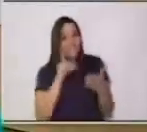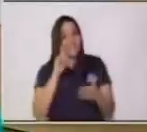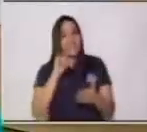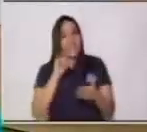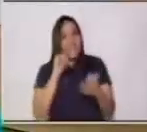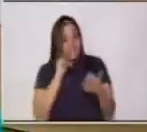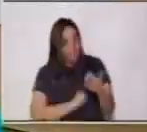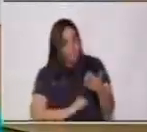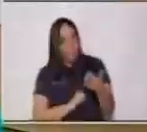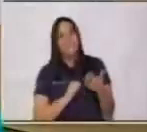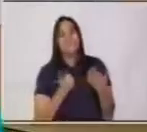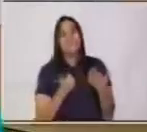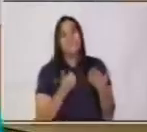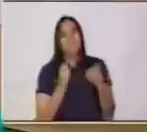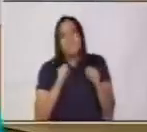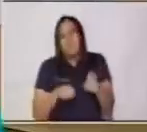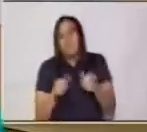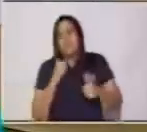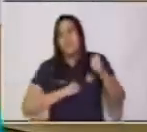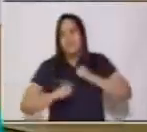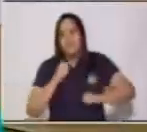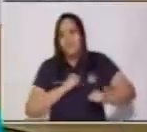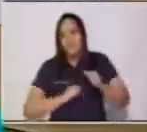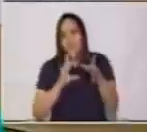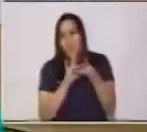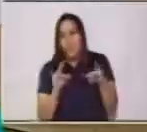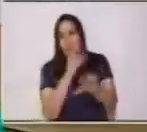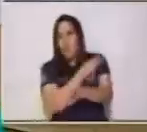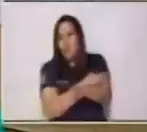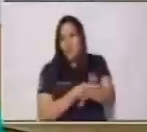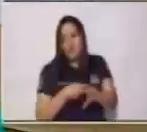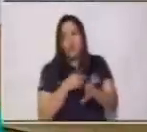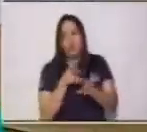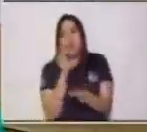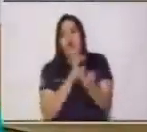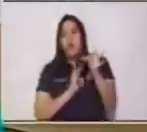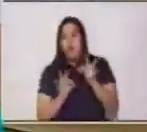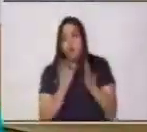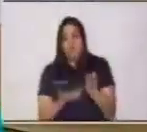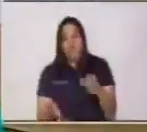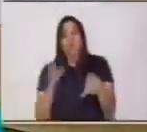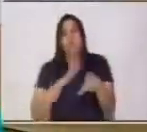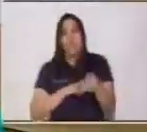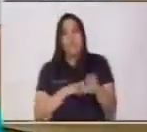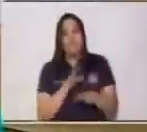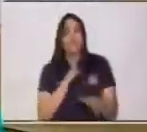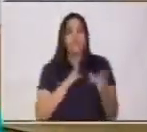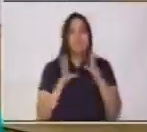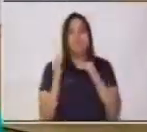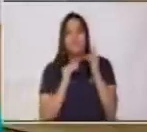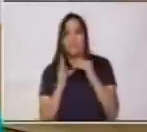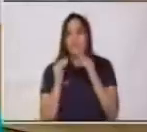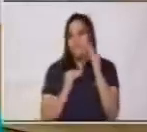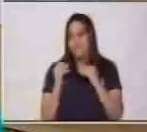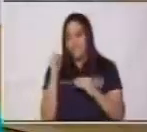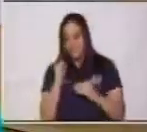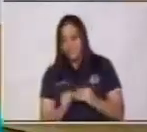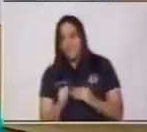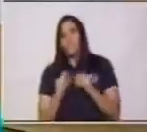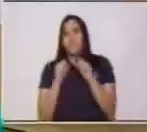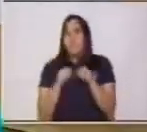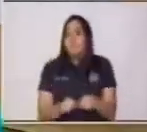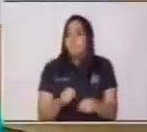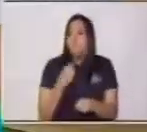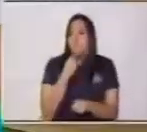está relatando algún suceso, algún hecho, pero predomina más el diálogo. Y en este podemos hablar